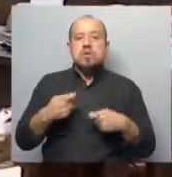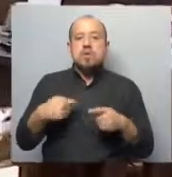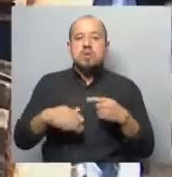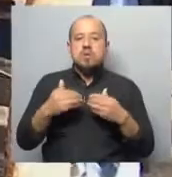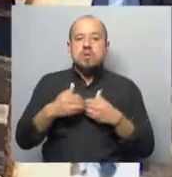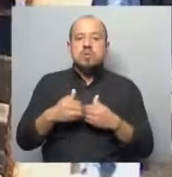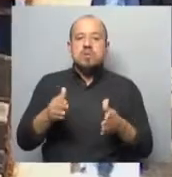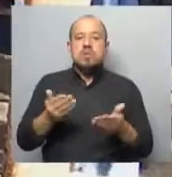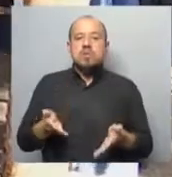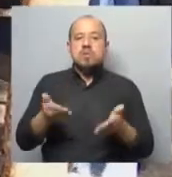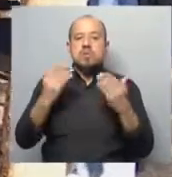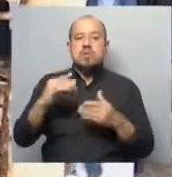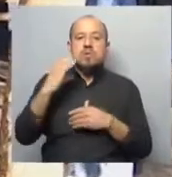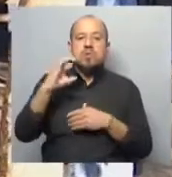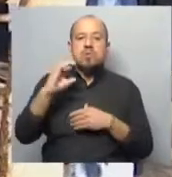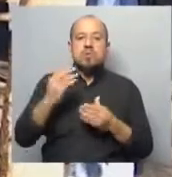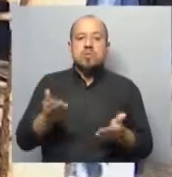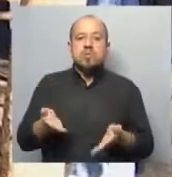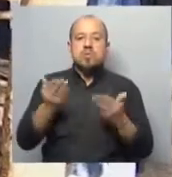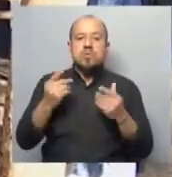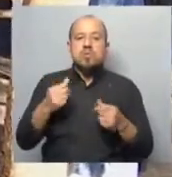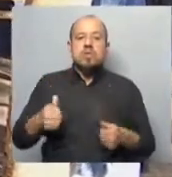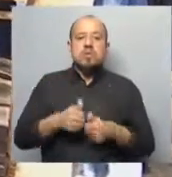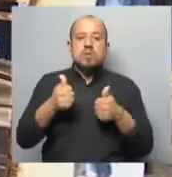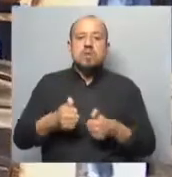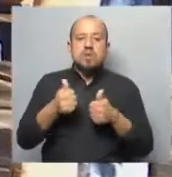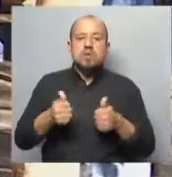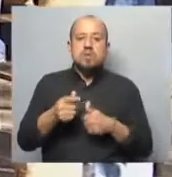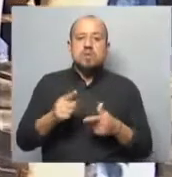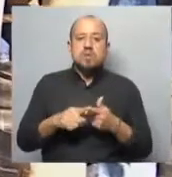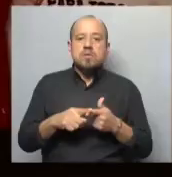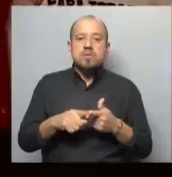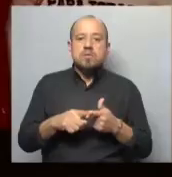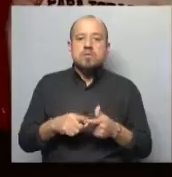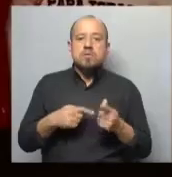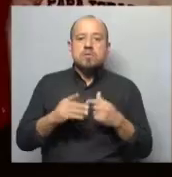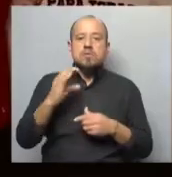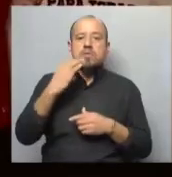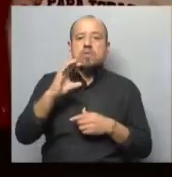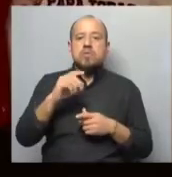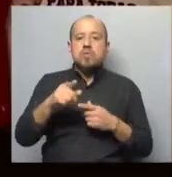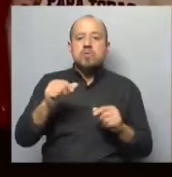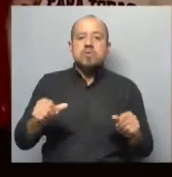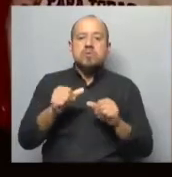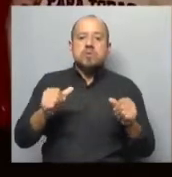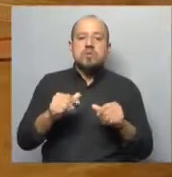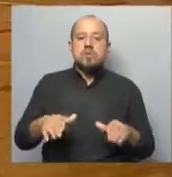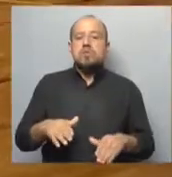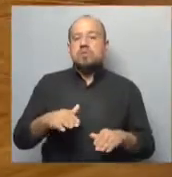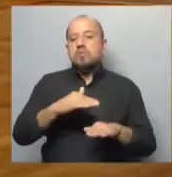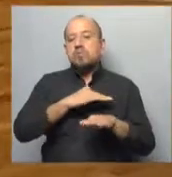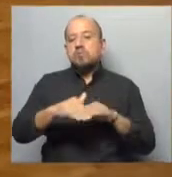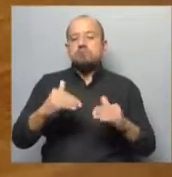a levantar, el club empezó a levantar con una cantidad de actividades, cada vez más, el club estaba cada vez más lindo, hicimos el gimnasio, el piso